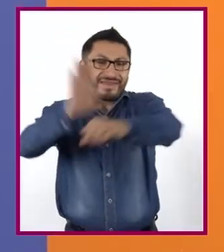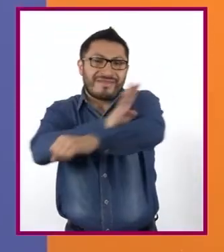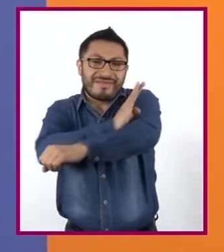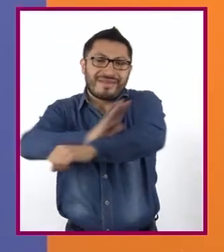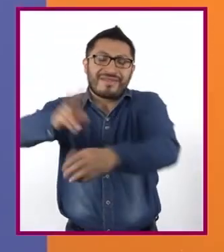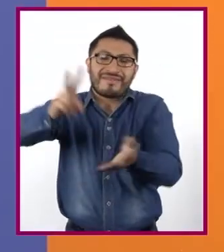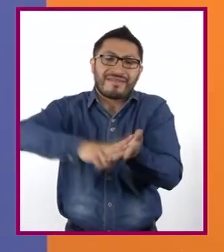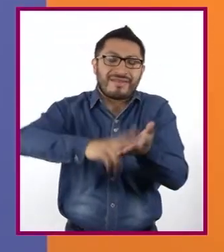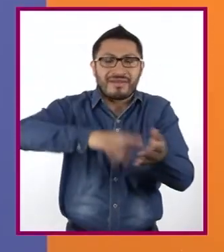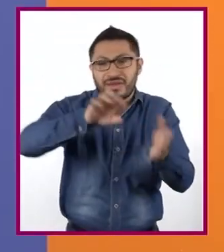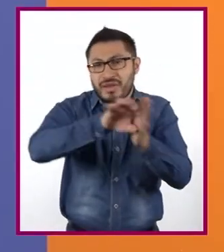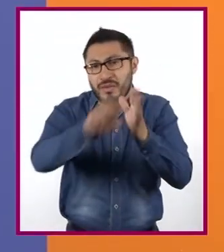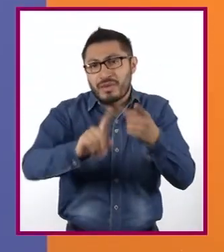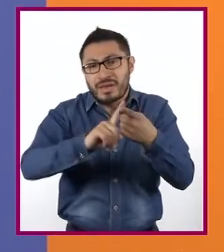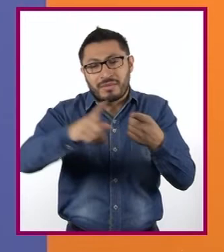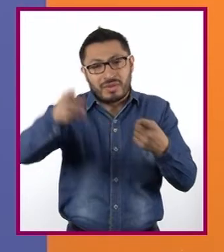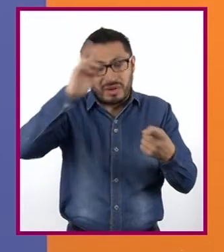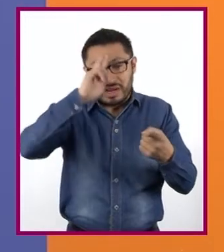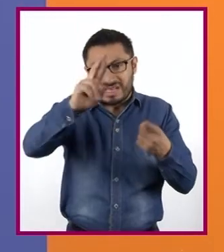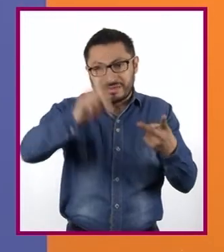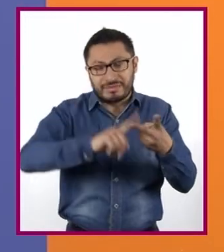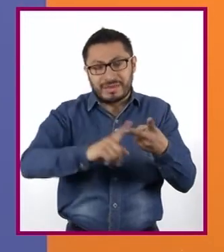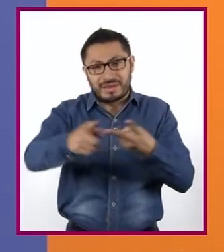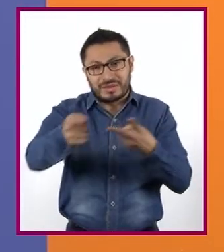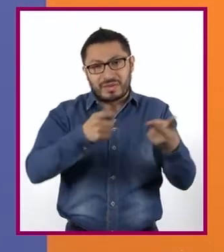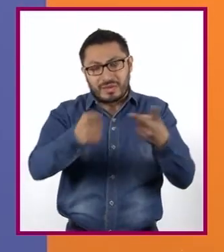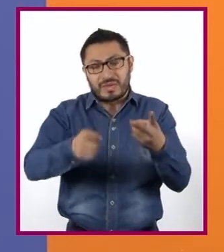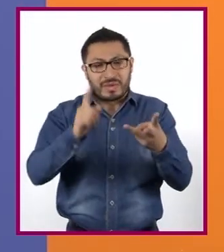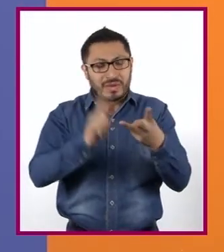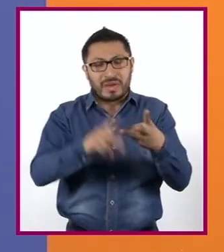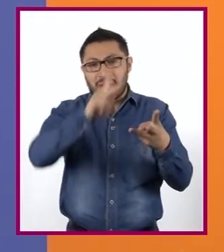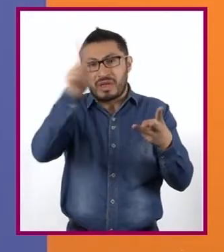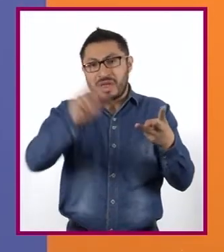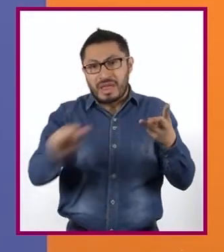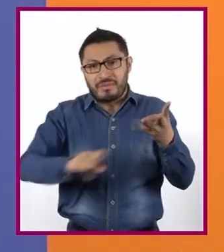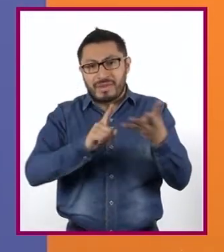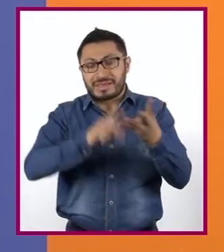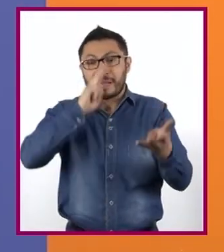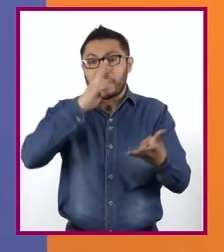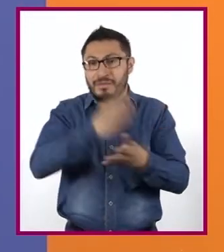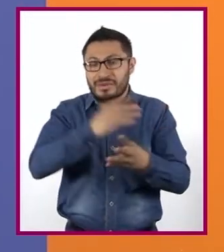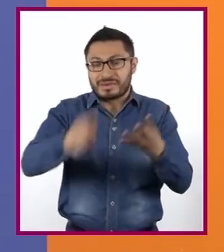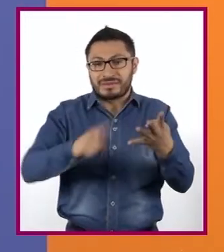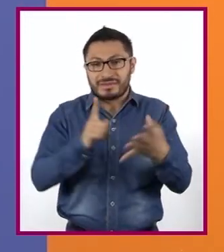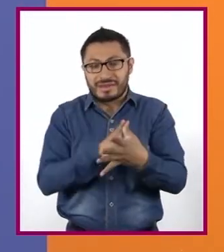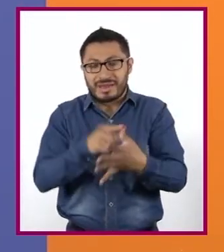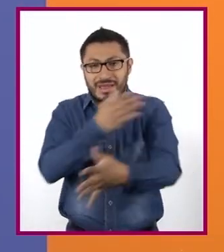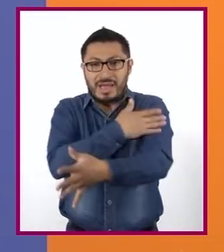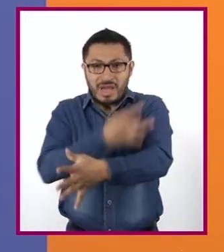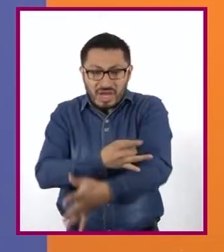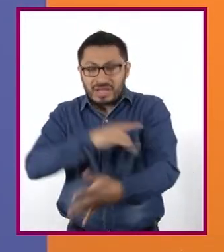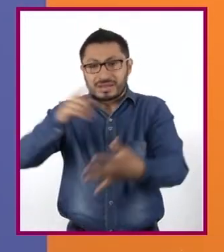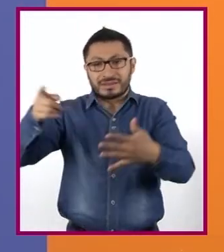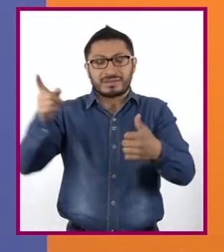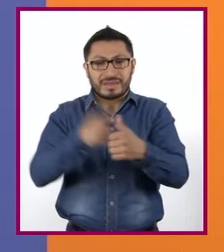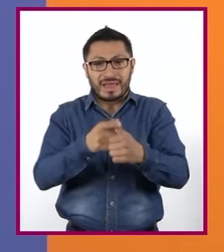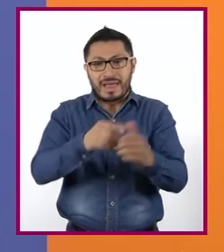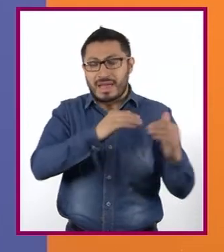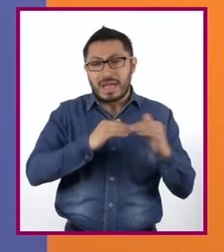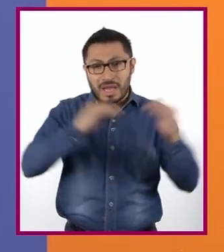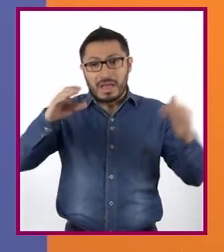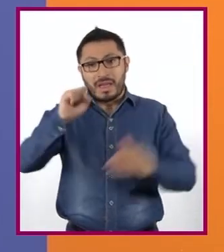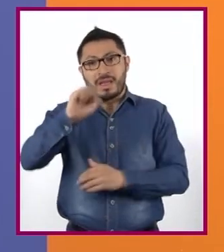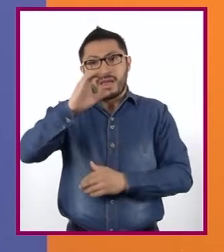el respeto, la autorregulación, la paz, la responsabilidad, la honestidad o la solidaridad, en el